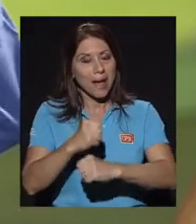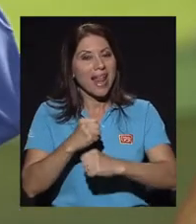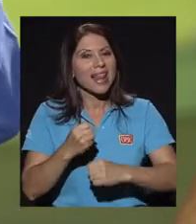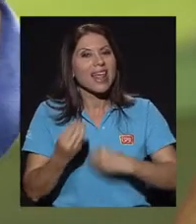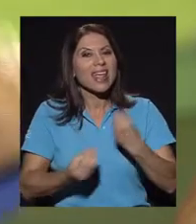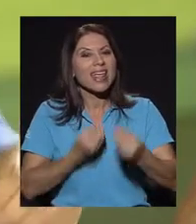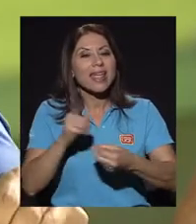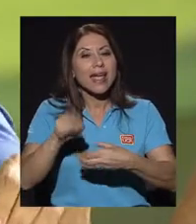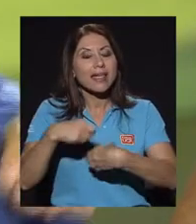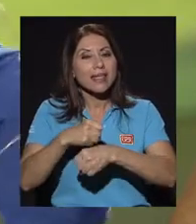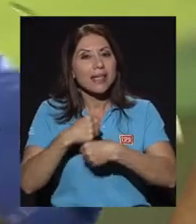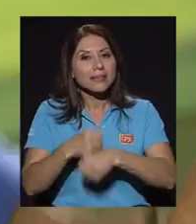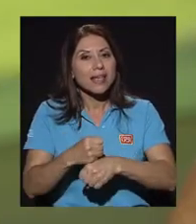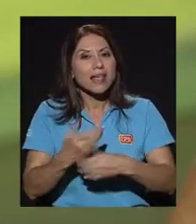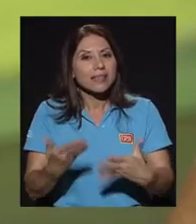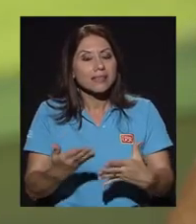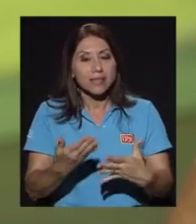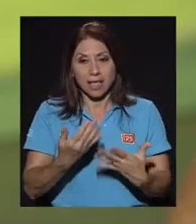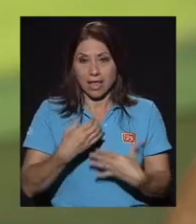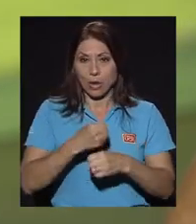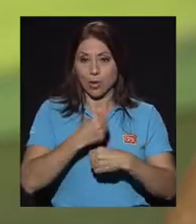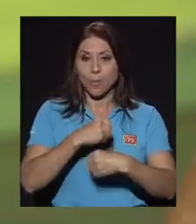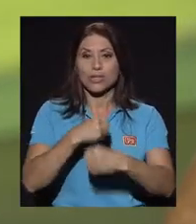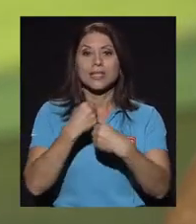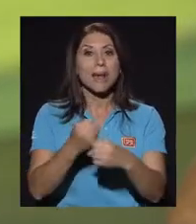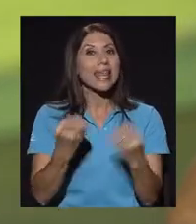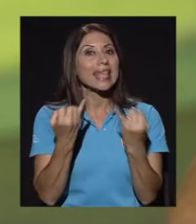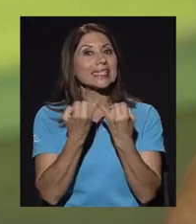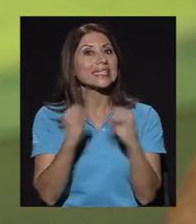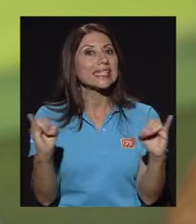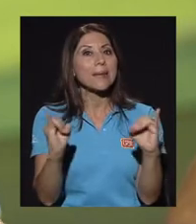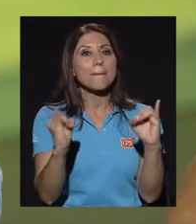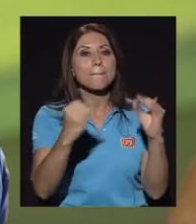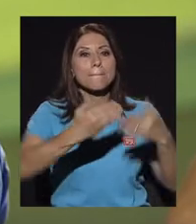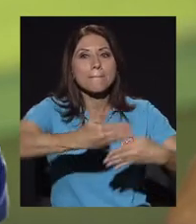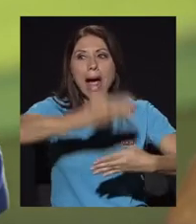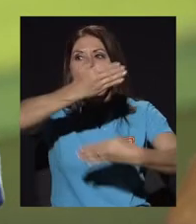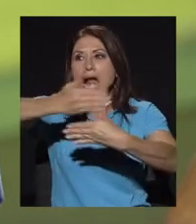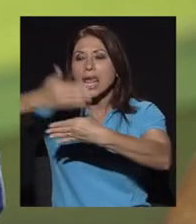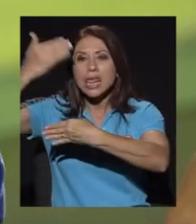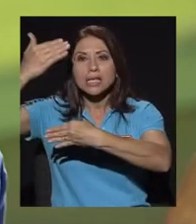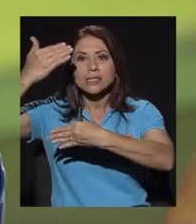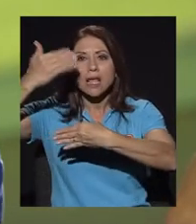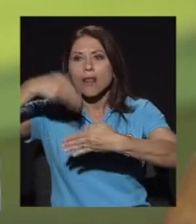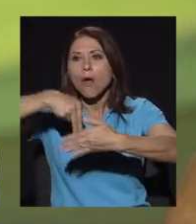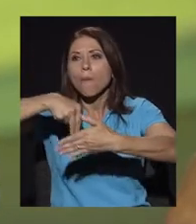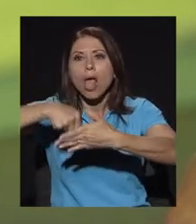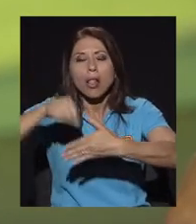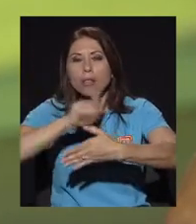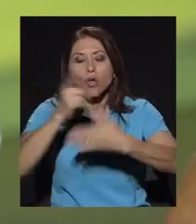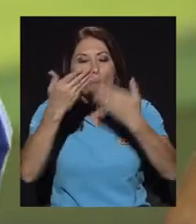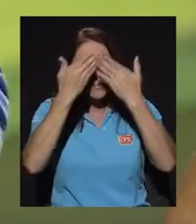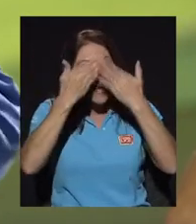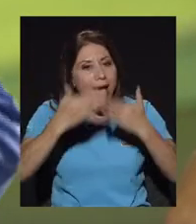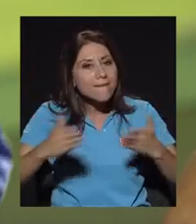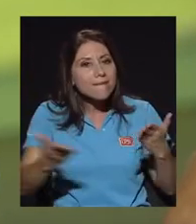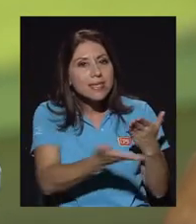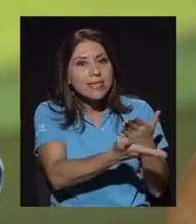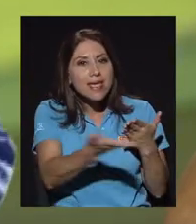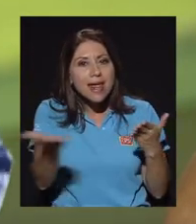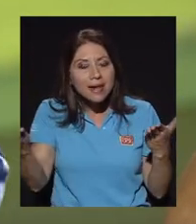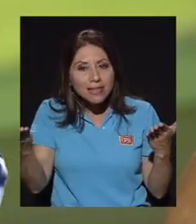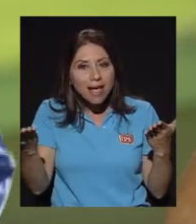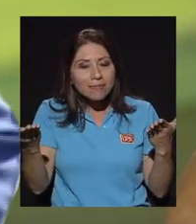lo que hay que hacer es hacerla una municipalidad sin paredes, completamente abierta, desconcentrada, en diálogo